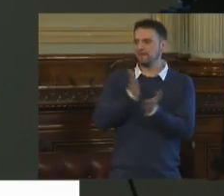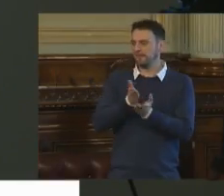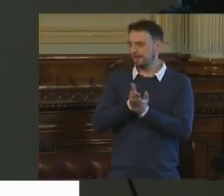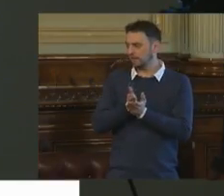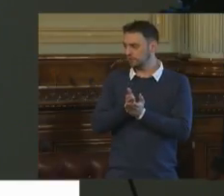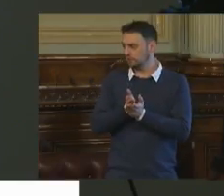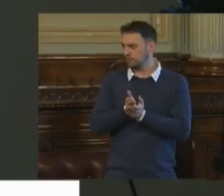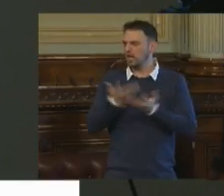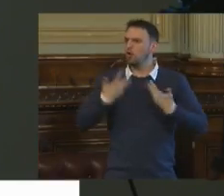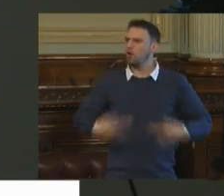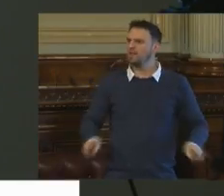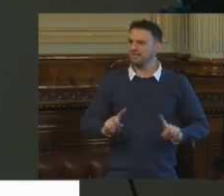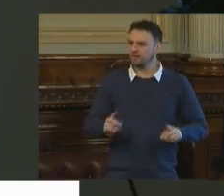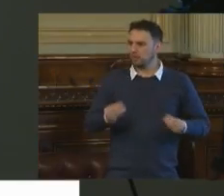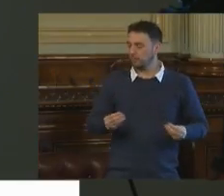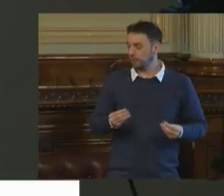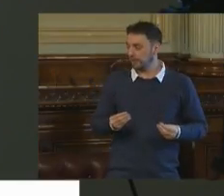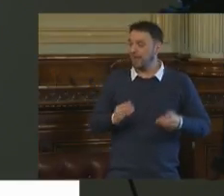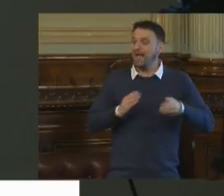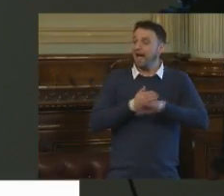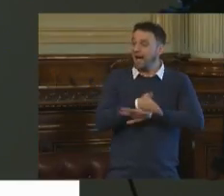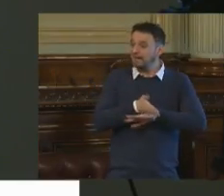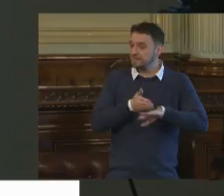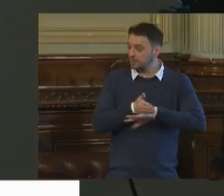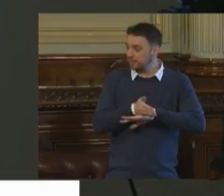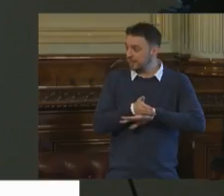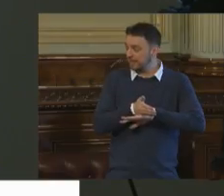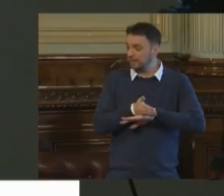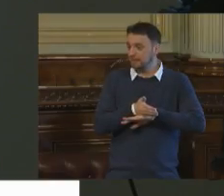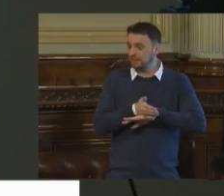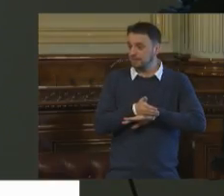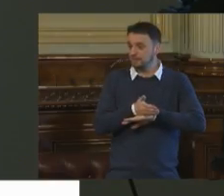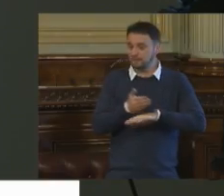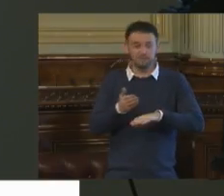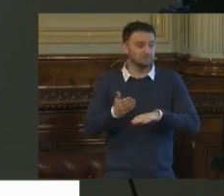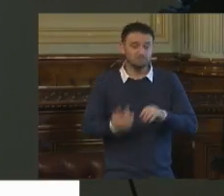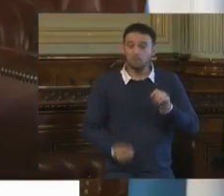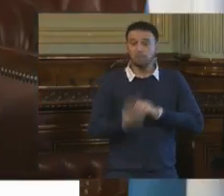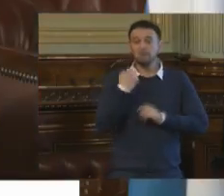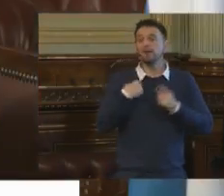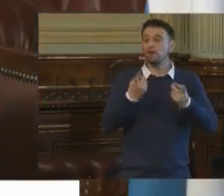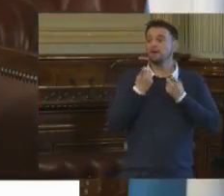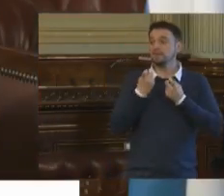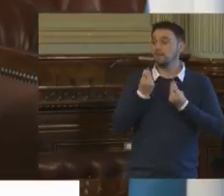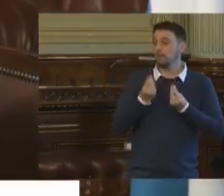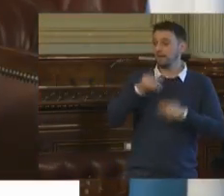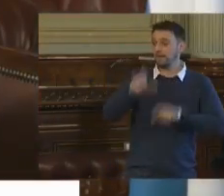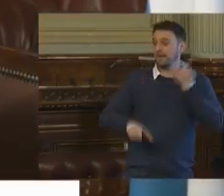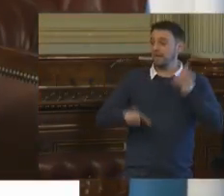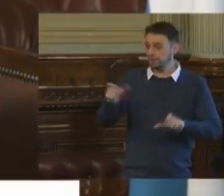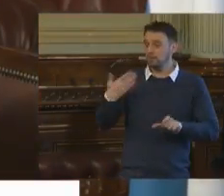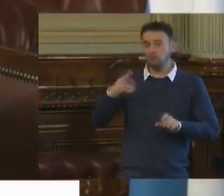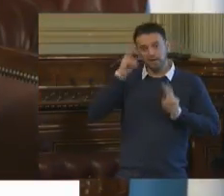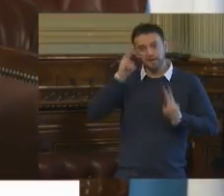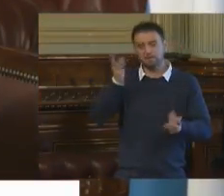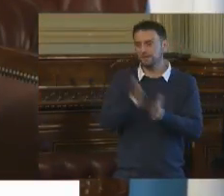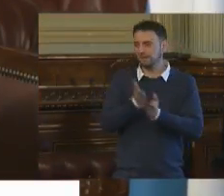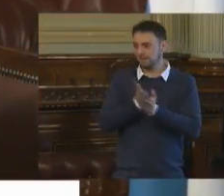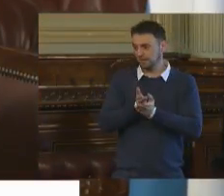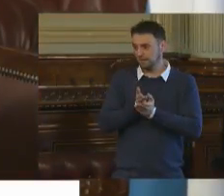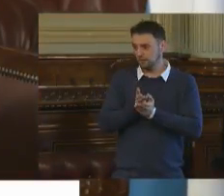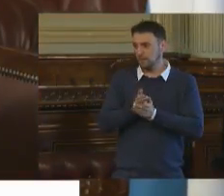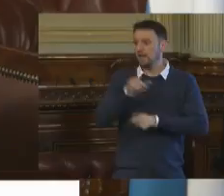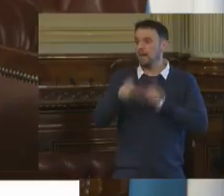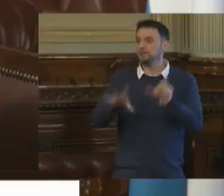esto no es casualidad la accesibilidad es la condición previa necesaria para que las personas puedan ejercer sus derechos